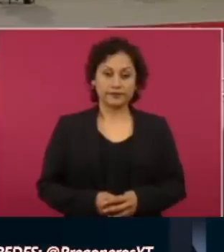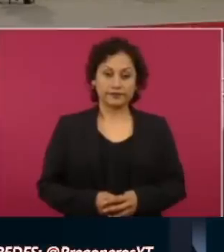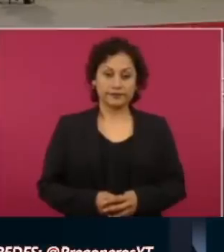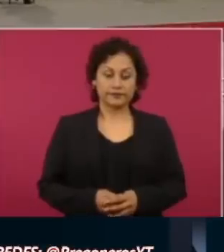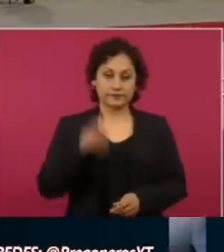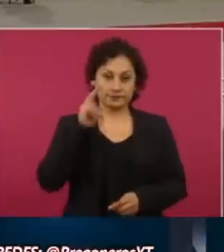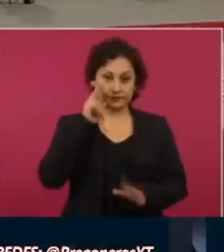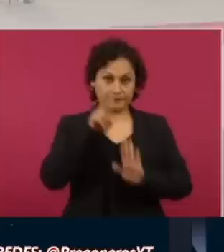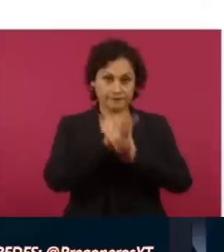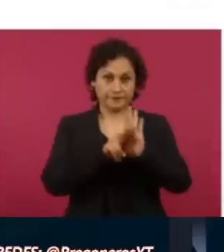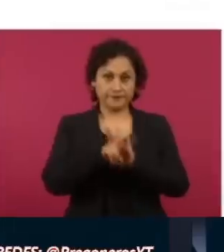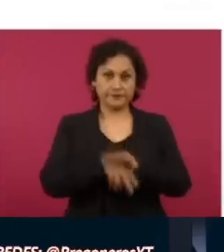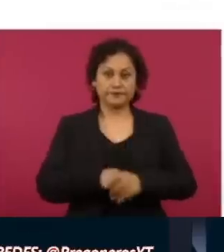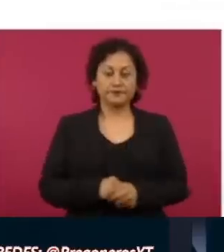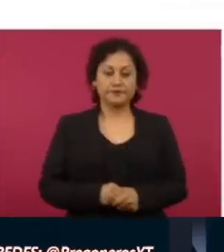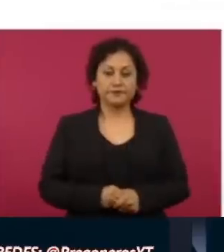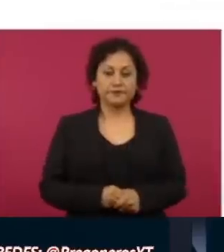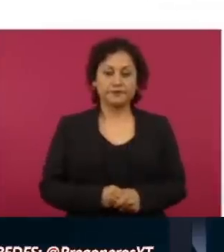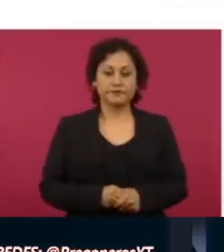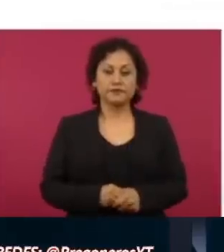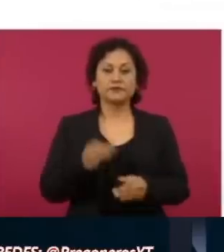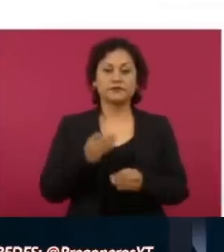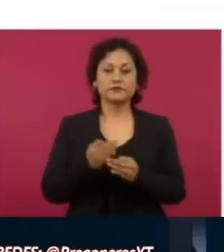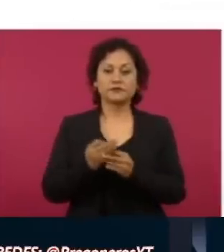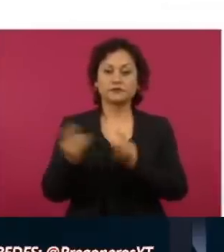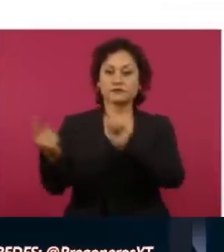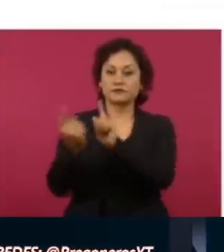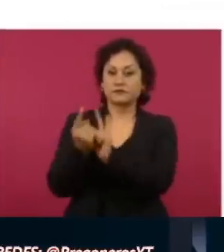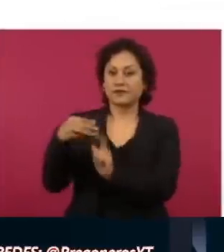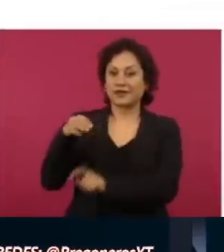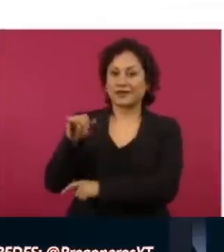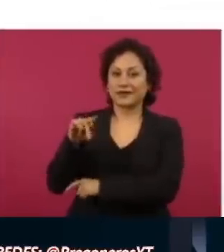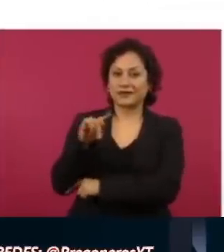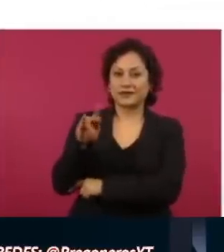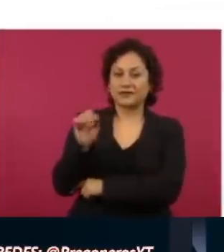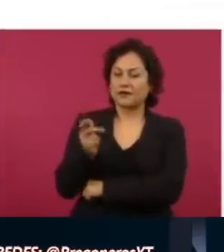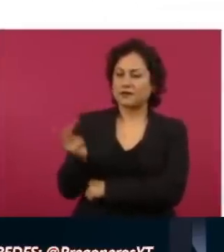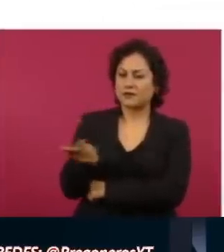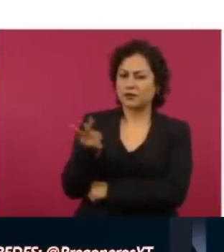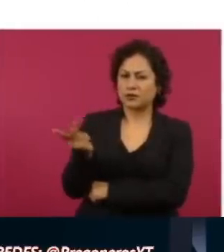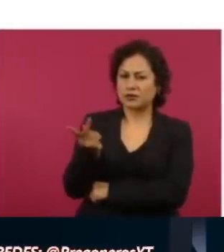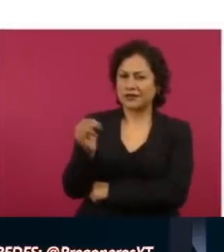estamos con margarita zavala platicando por qué es importante el inay para las juventudes